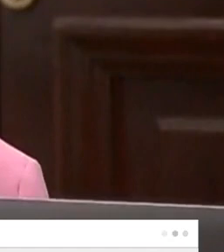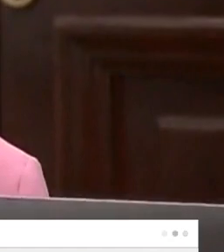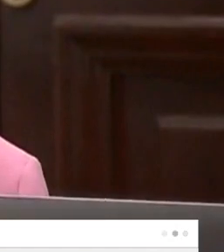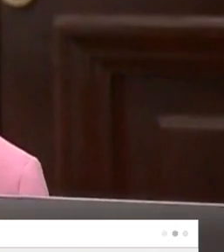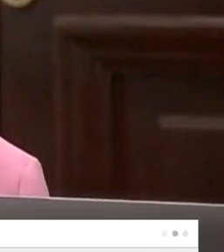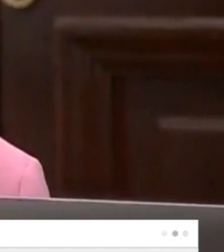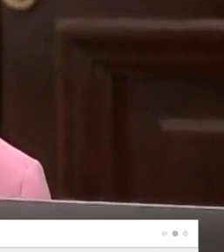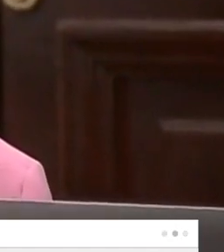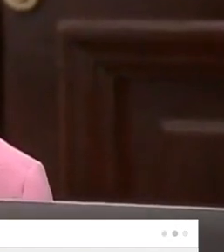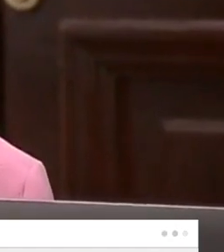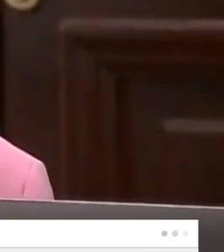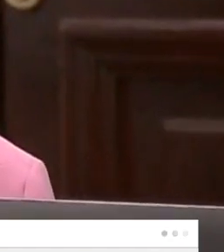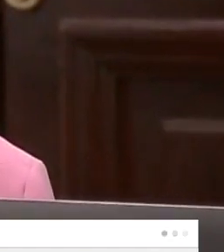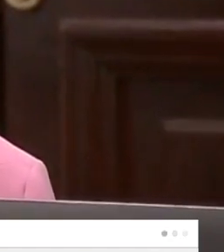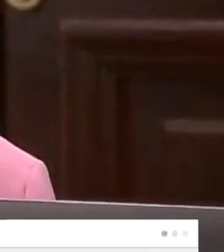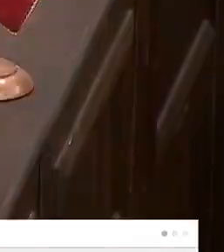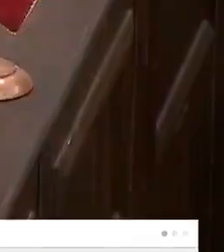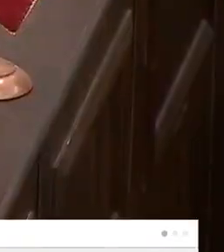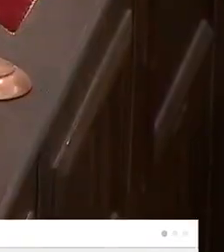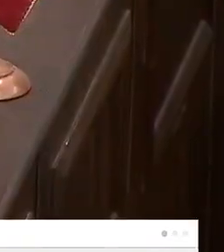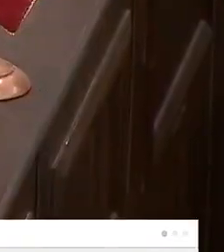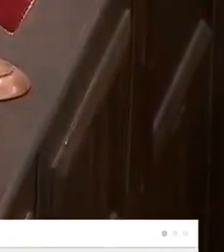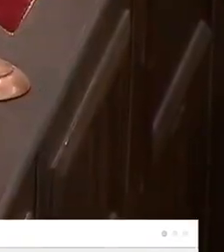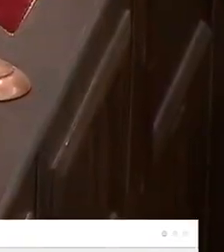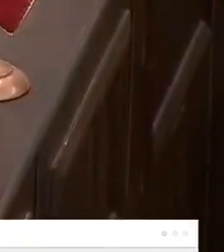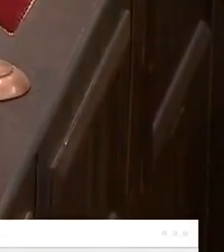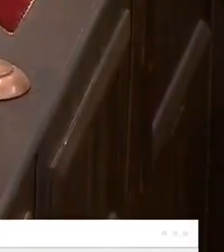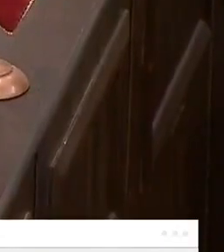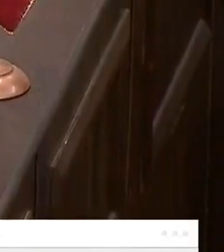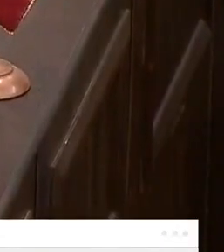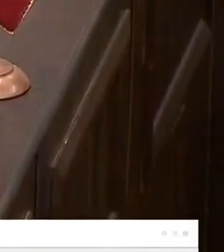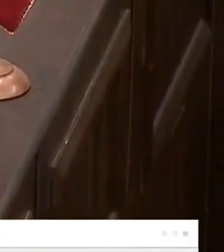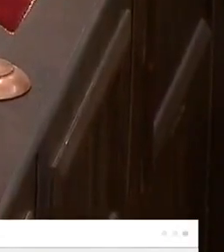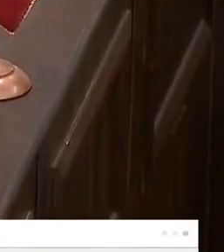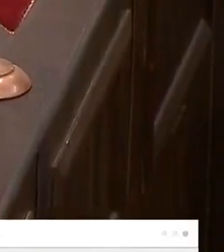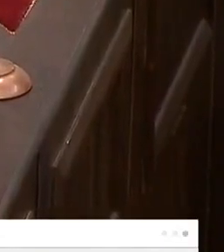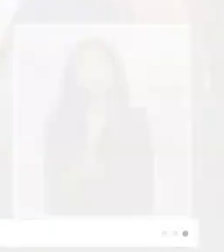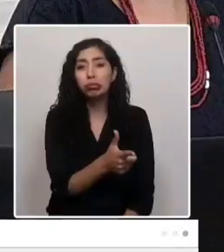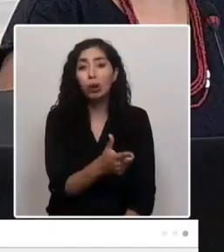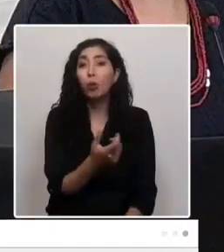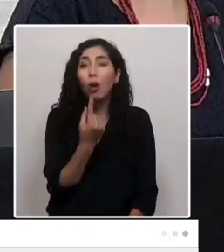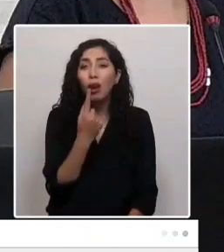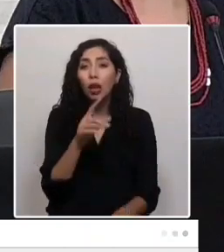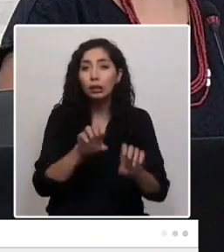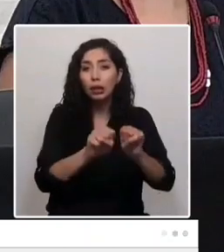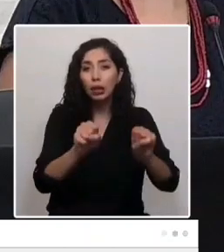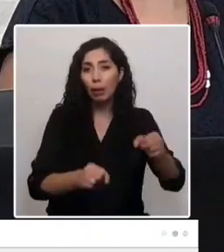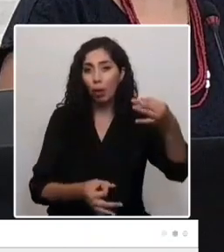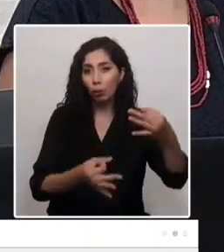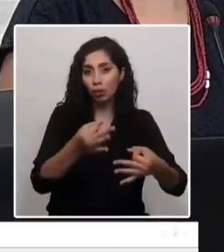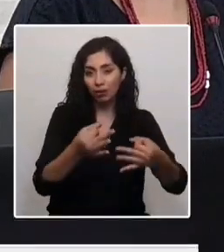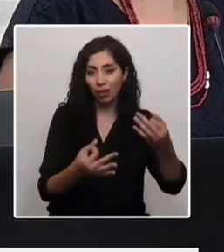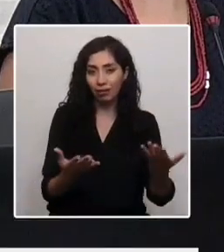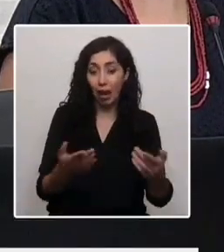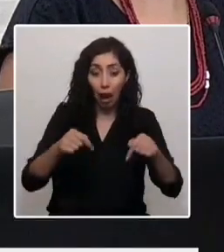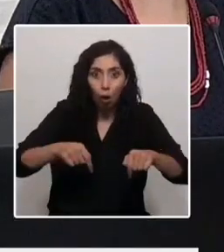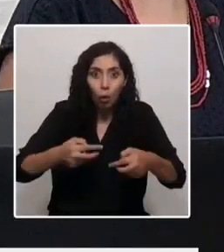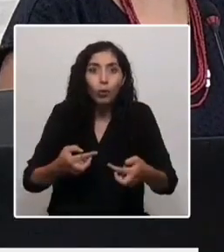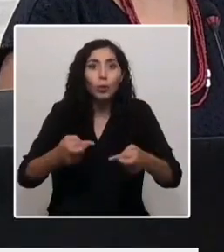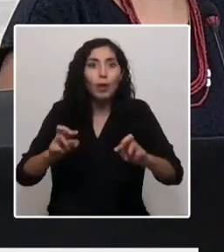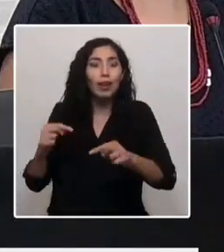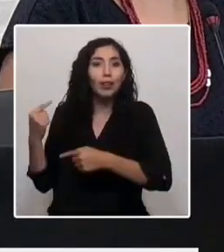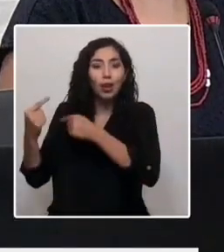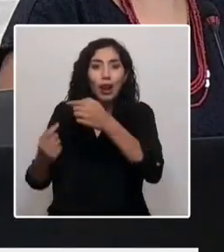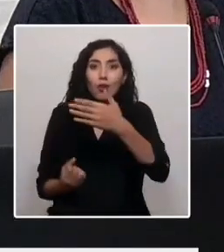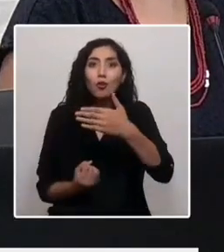recriminaciones cruzadas y marcando puntos políticos del informe del sistema de justicia. Hoy tenemos una oportunidad histórica de tener un nuevo sistema